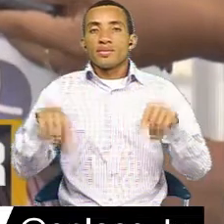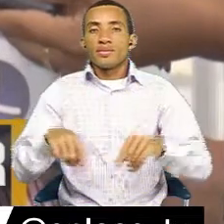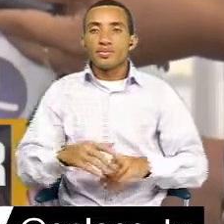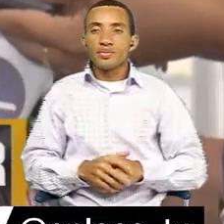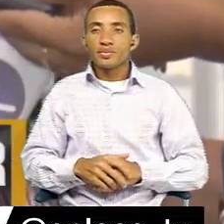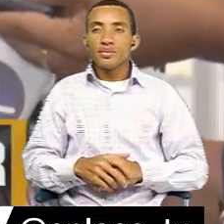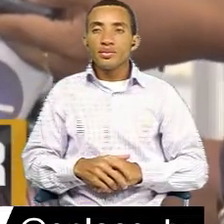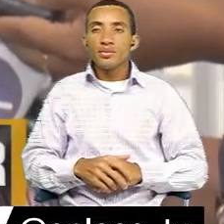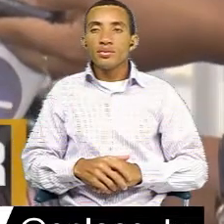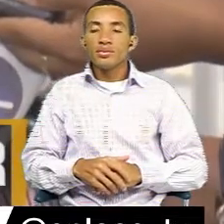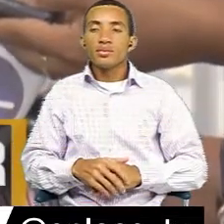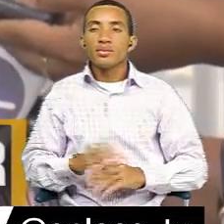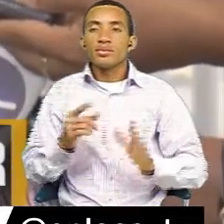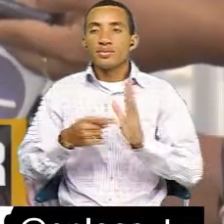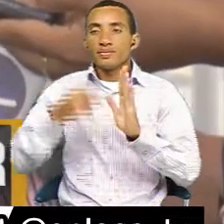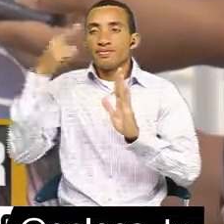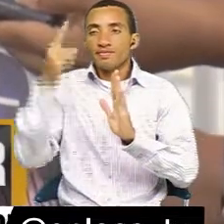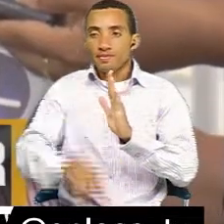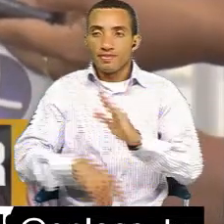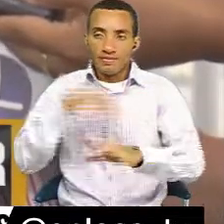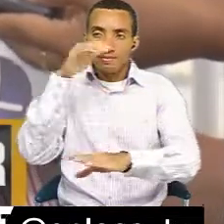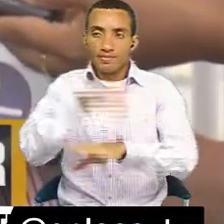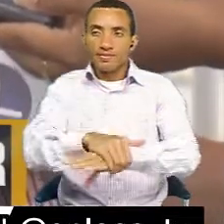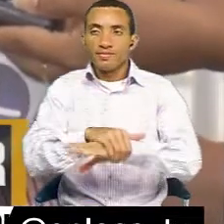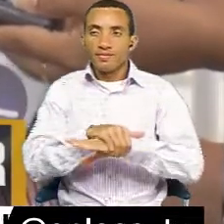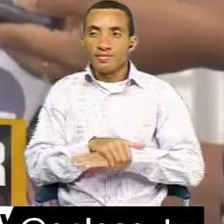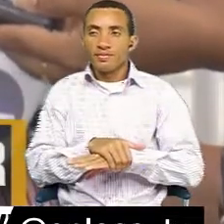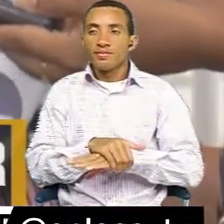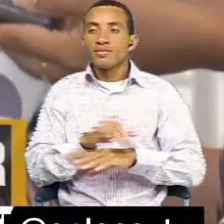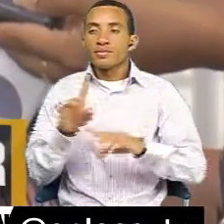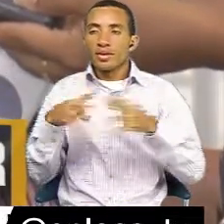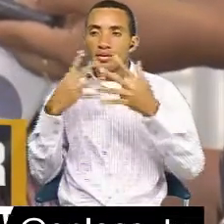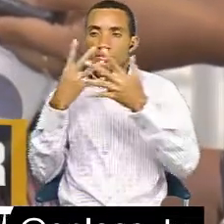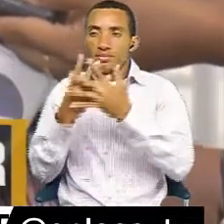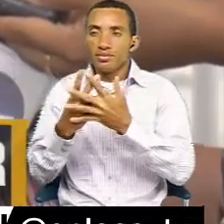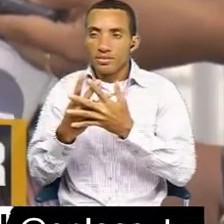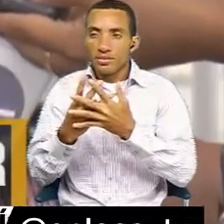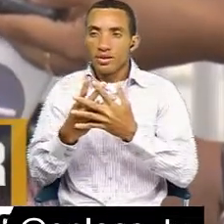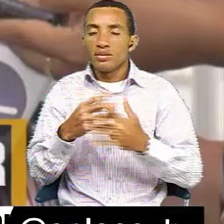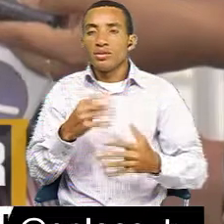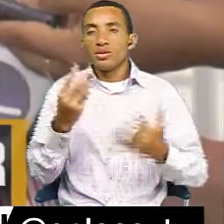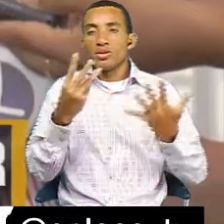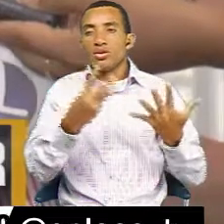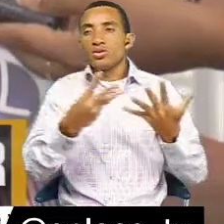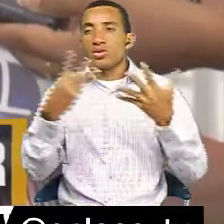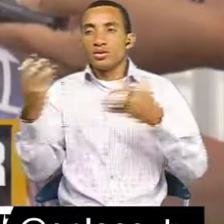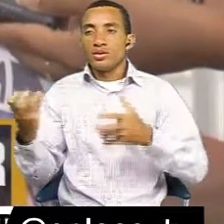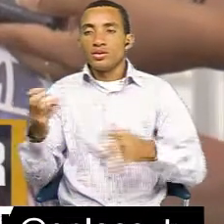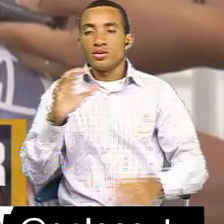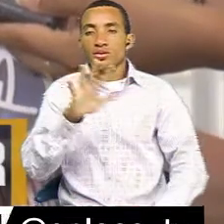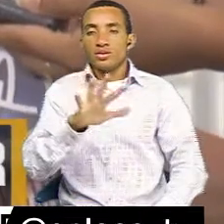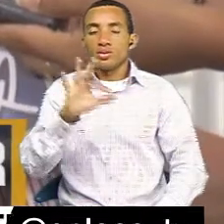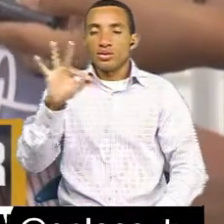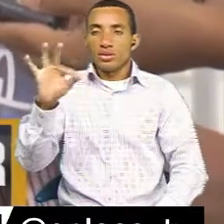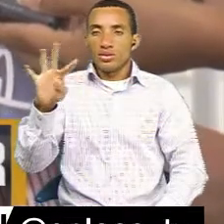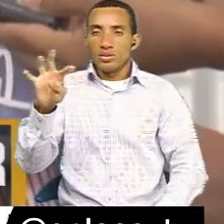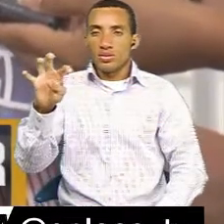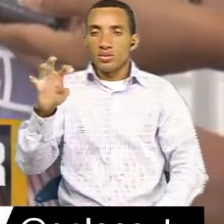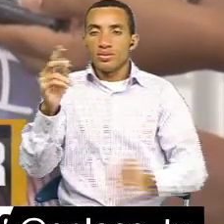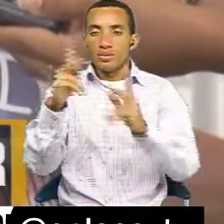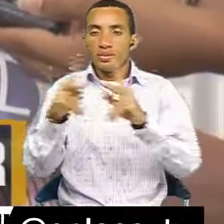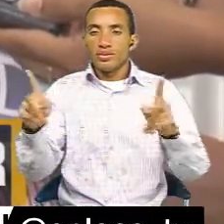que se les imponga medida de aseguramiento privativa de la libertad a 859